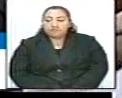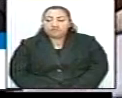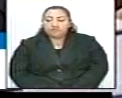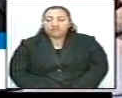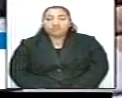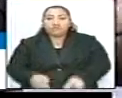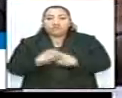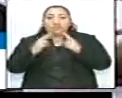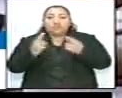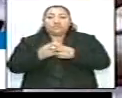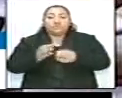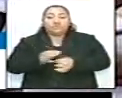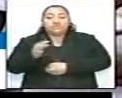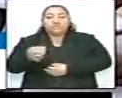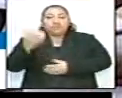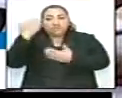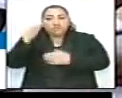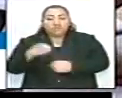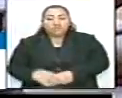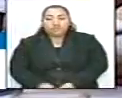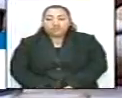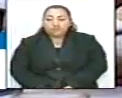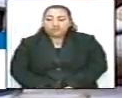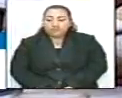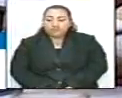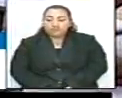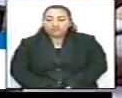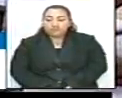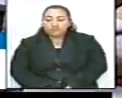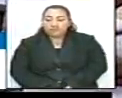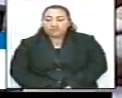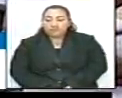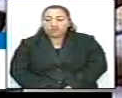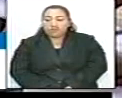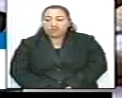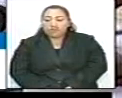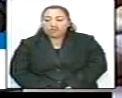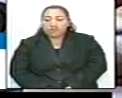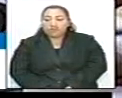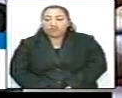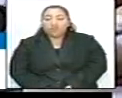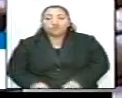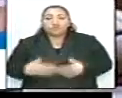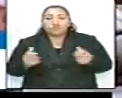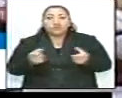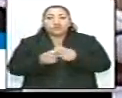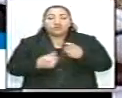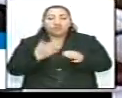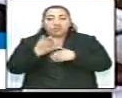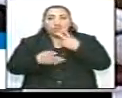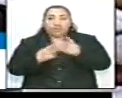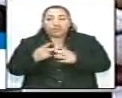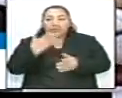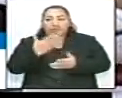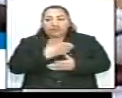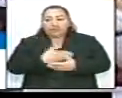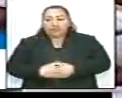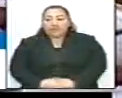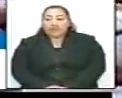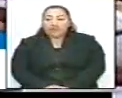descentralizada en Piura y que, si fueran tan amables los colegas, nos visiten al distrito de Huarmaca. Gracias,